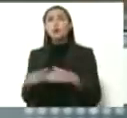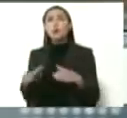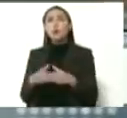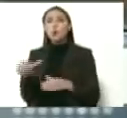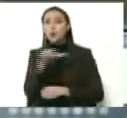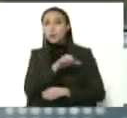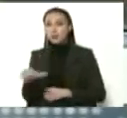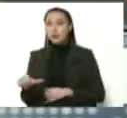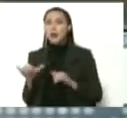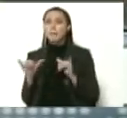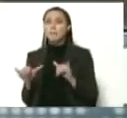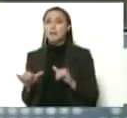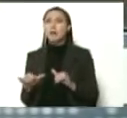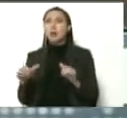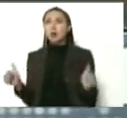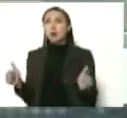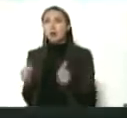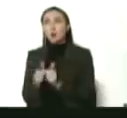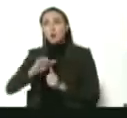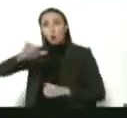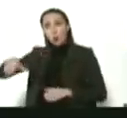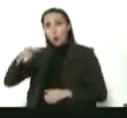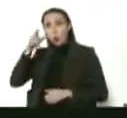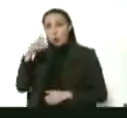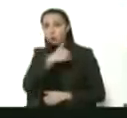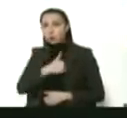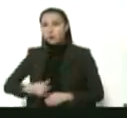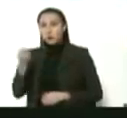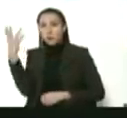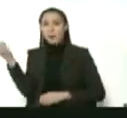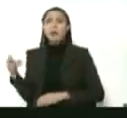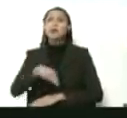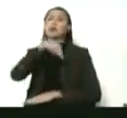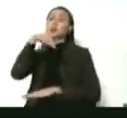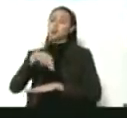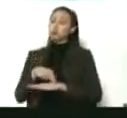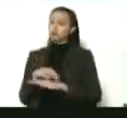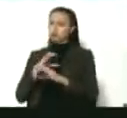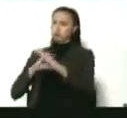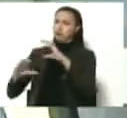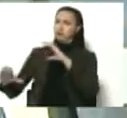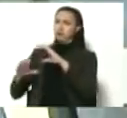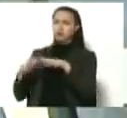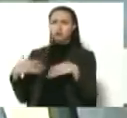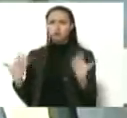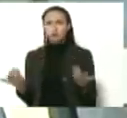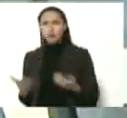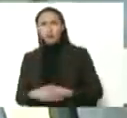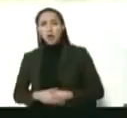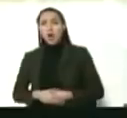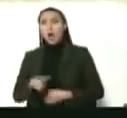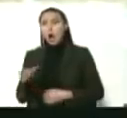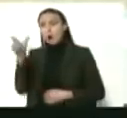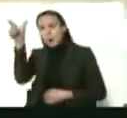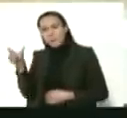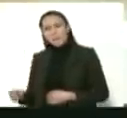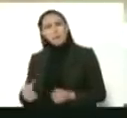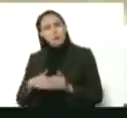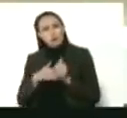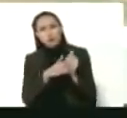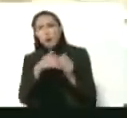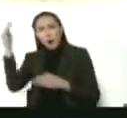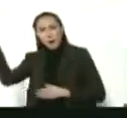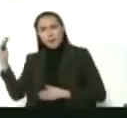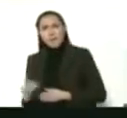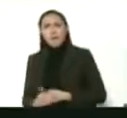me acompañó el doctor Jorge Rodríguez como presidente de la Asamblea Nacional, con una delegación que vino de Noruega.